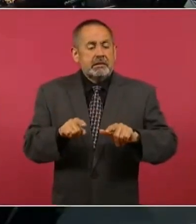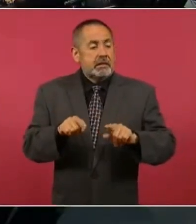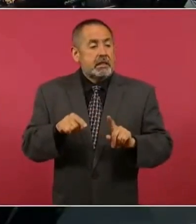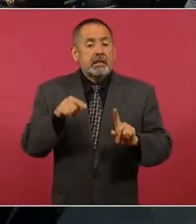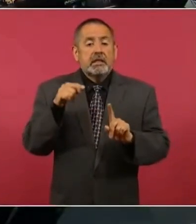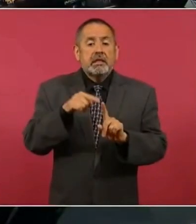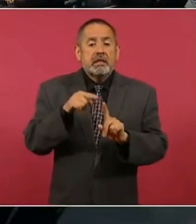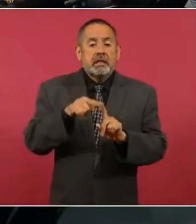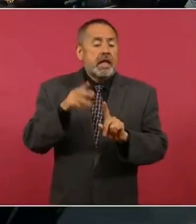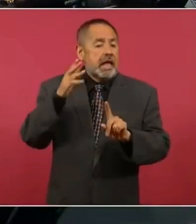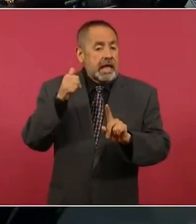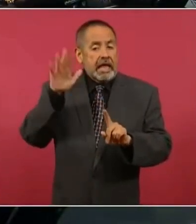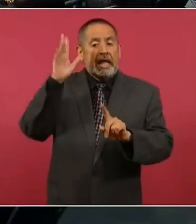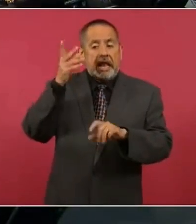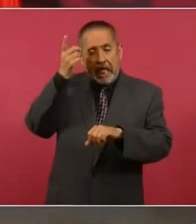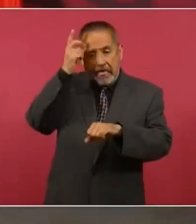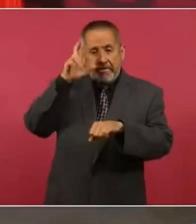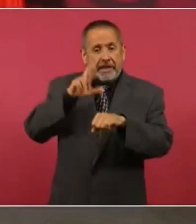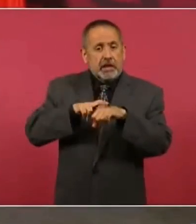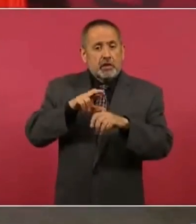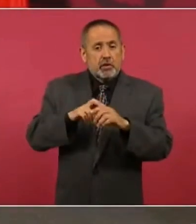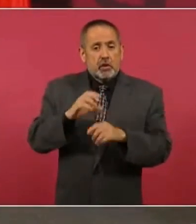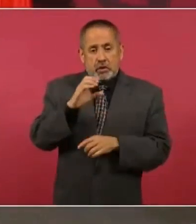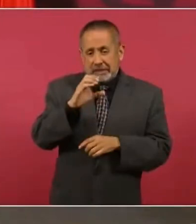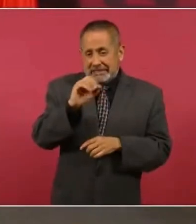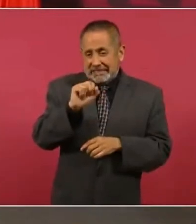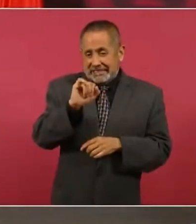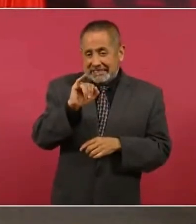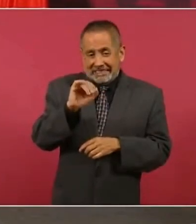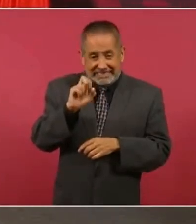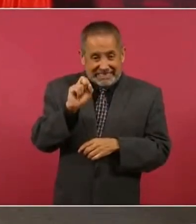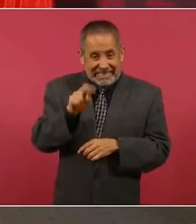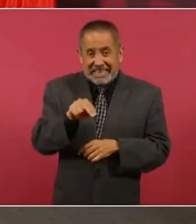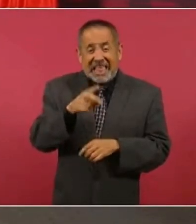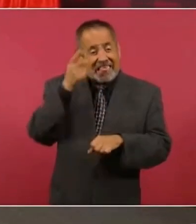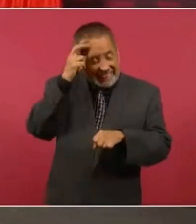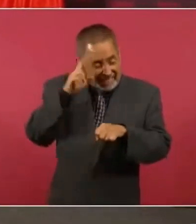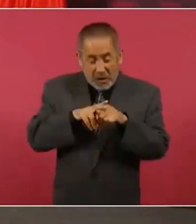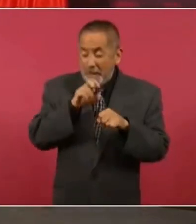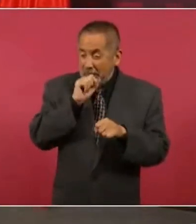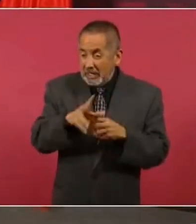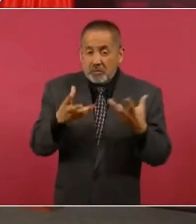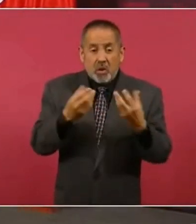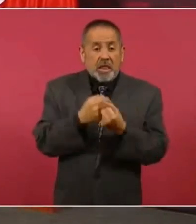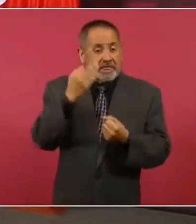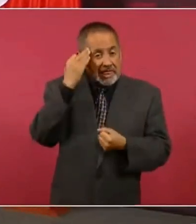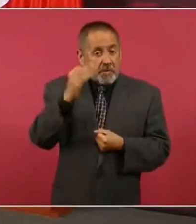fue del director del CISEN con Calderón.